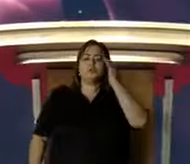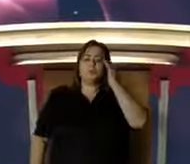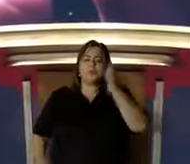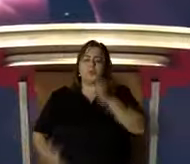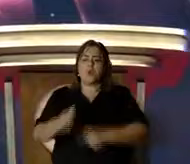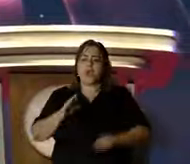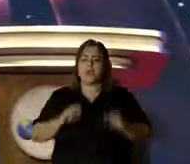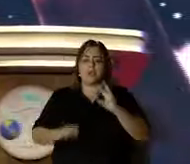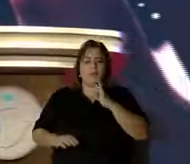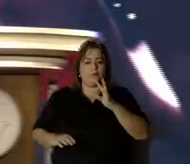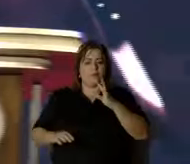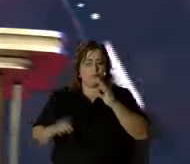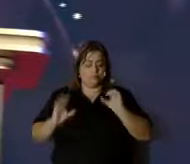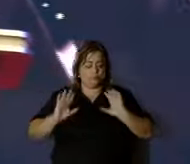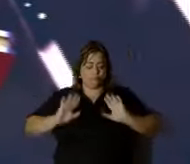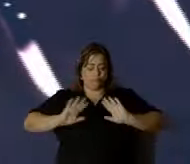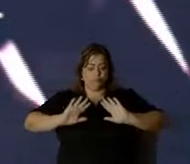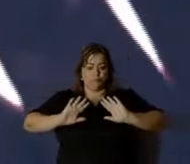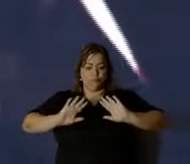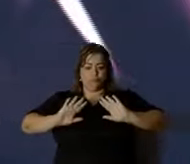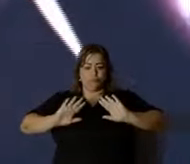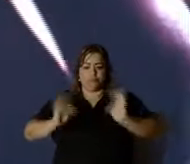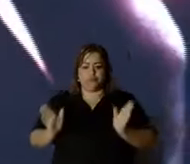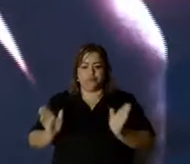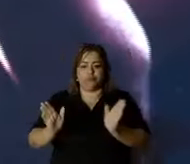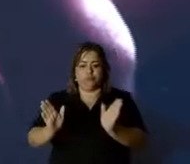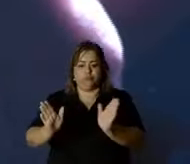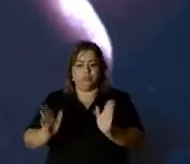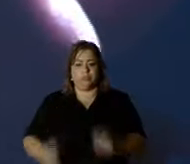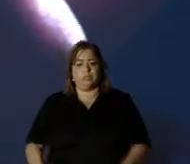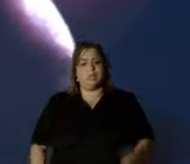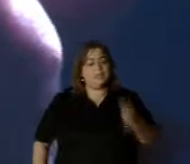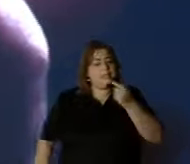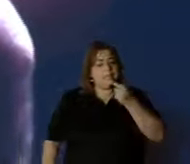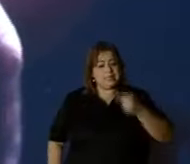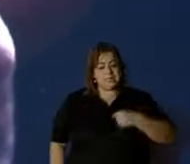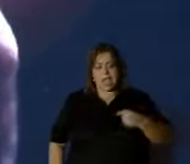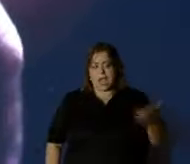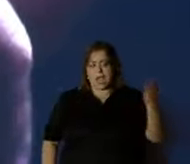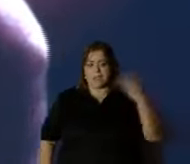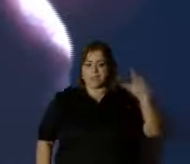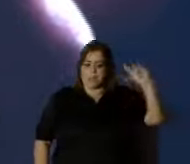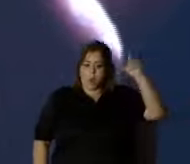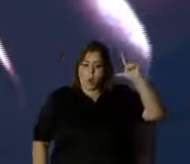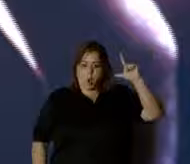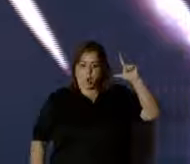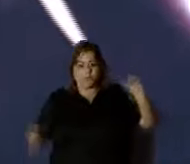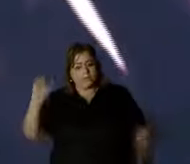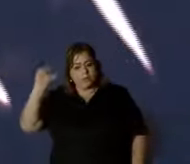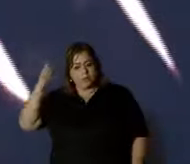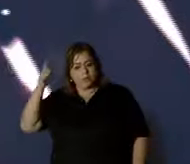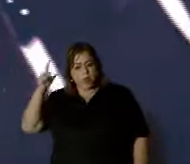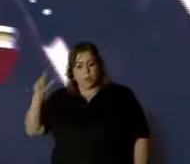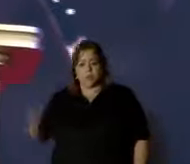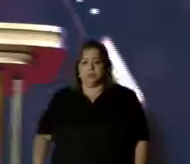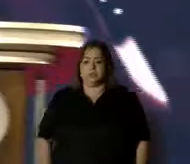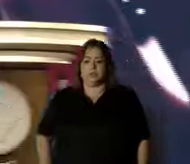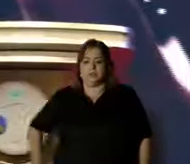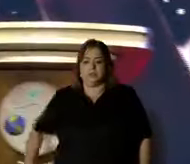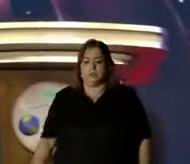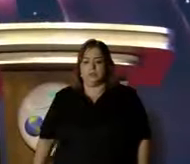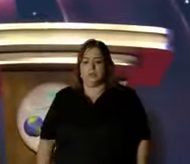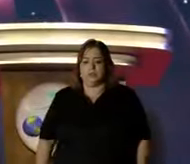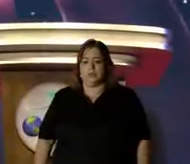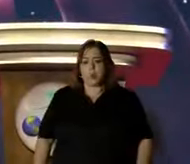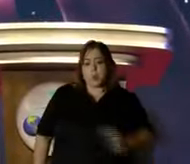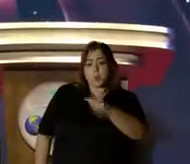te hablo. Alguien me llamó loca una vez cuando comencé, me decían que yo era como una gallinita que movía la cabeza, porque la presencia de Dios, yo muevo la cabeza. ¿Y